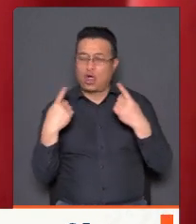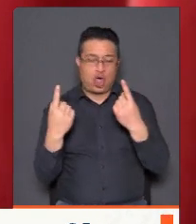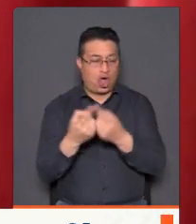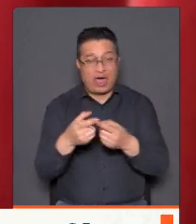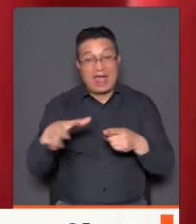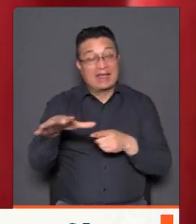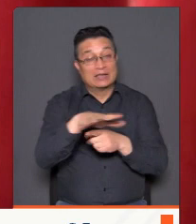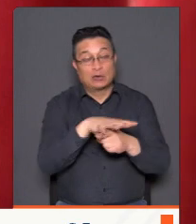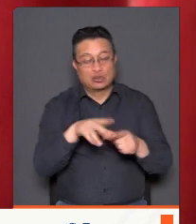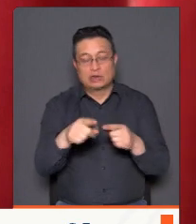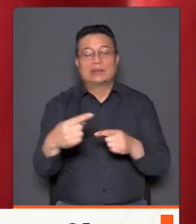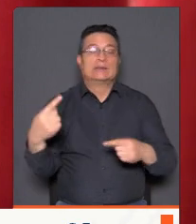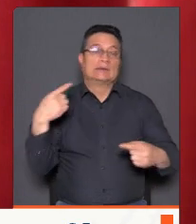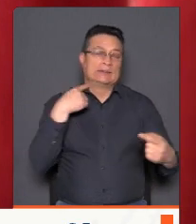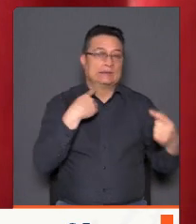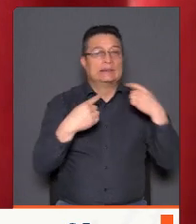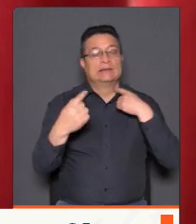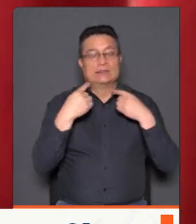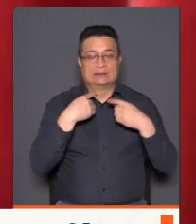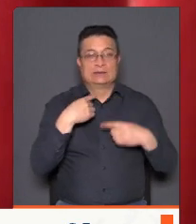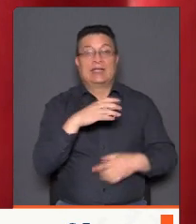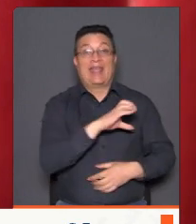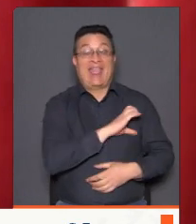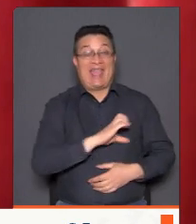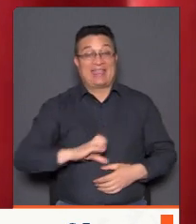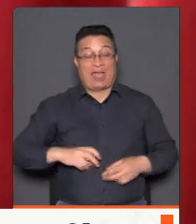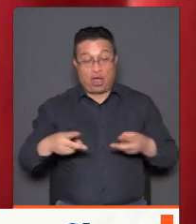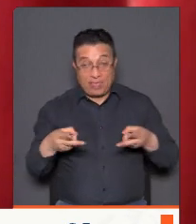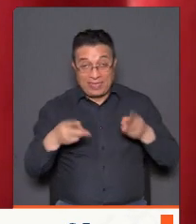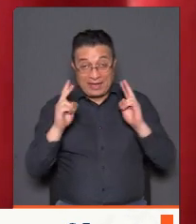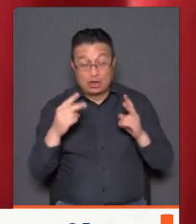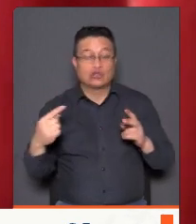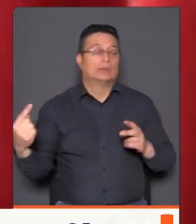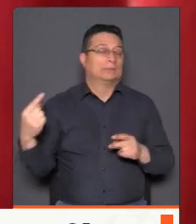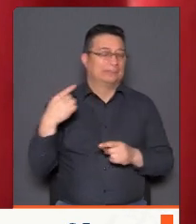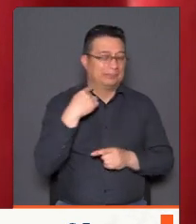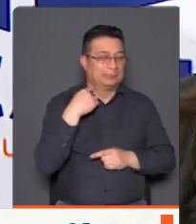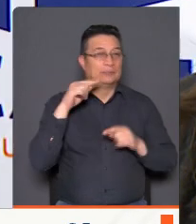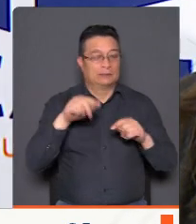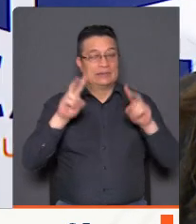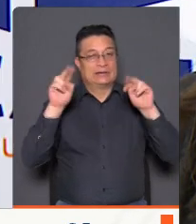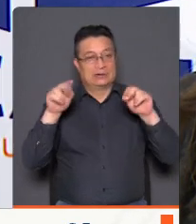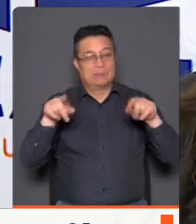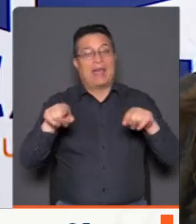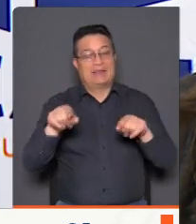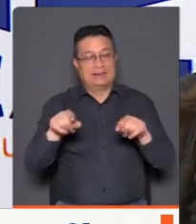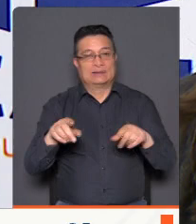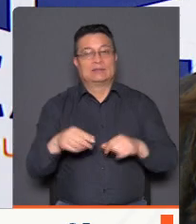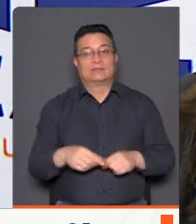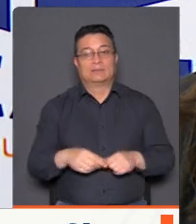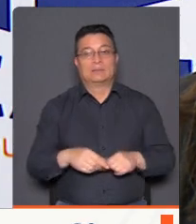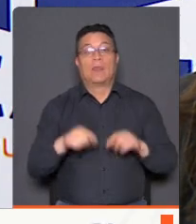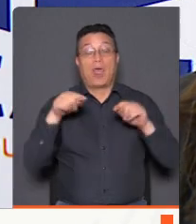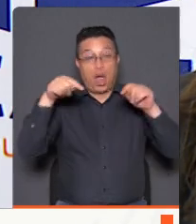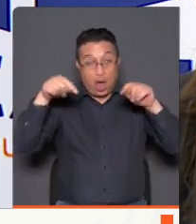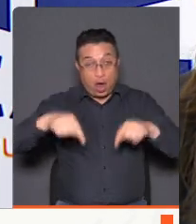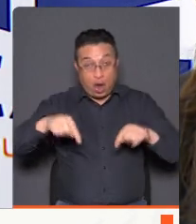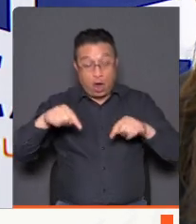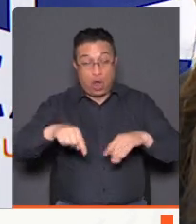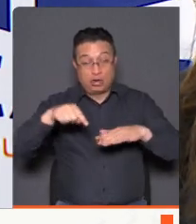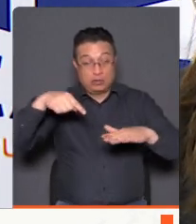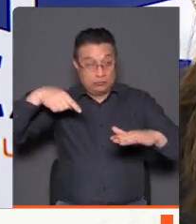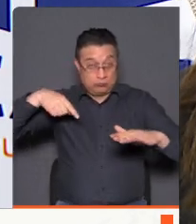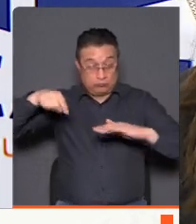ponen en jaque. El Estado de Derecho está puesto en jaque desde el punto de vista de esa criminalidad. Hoy, con la irrupción, ¿no es cierto?,